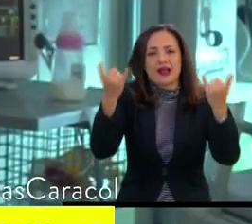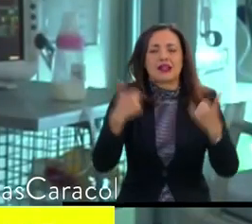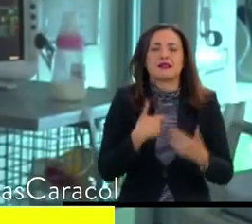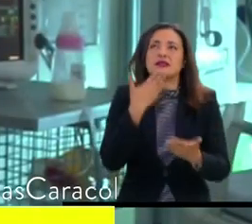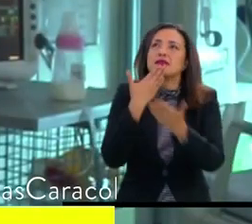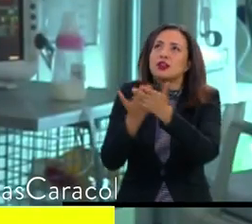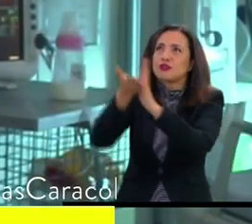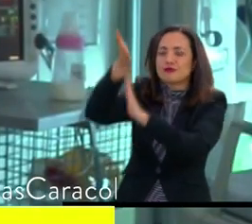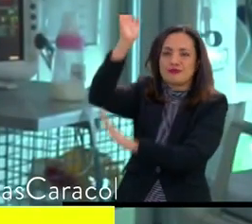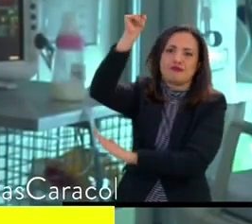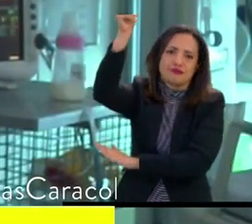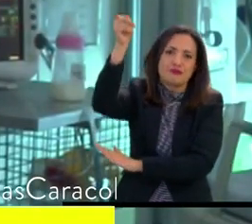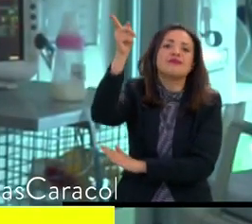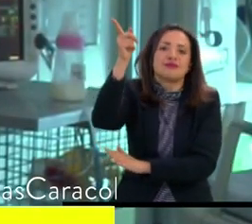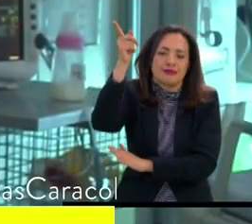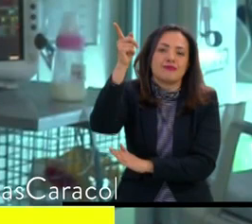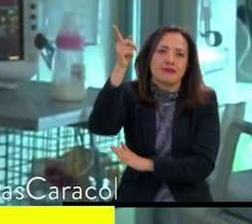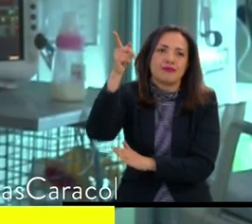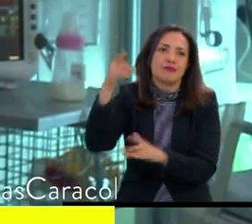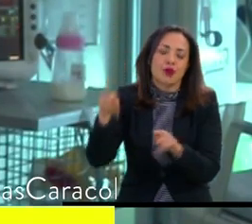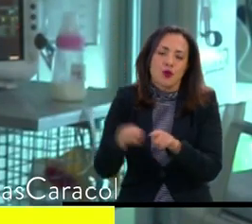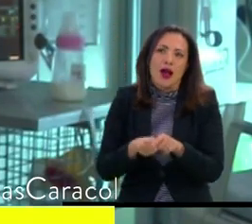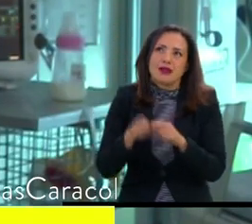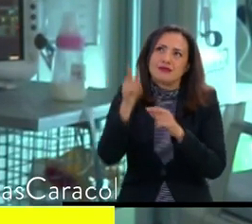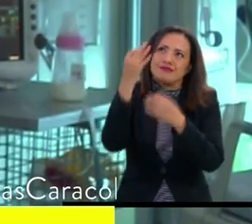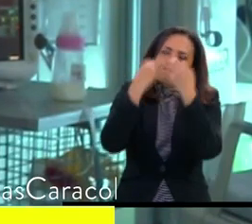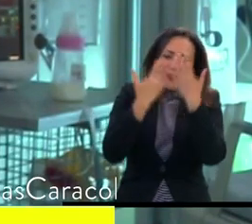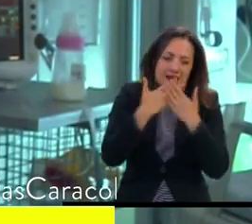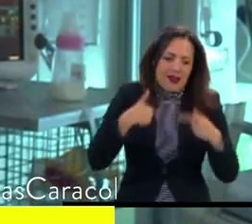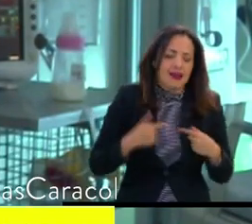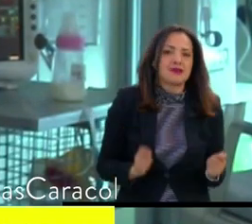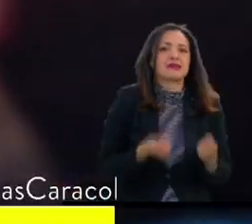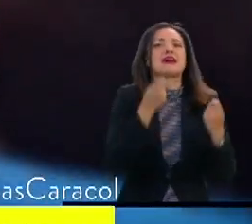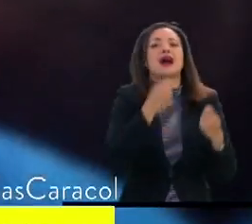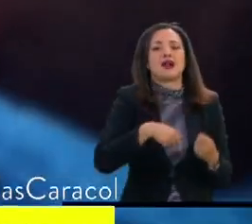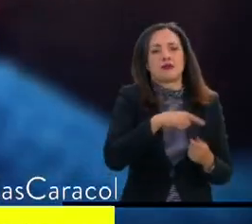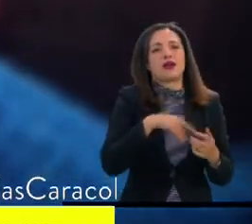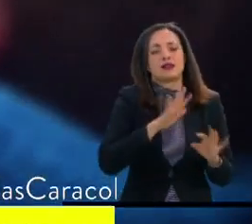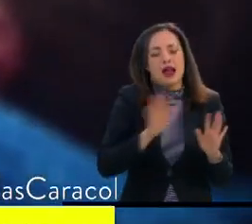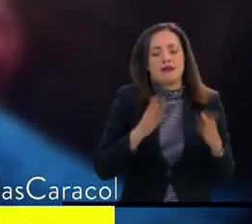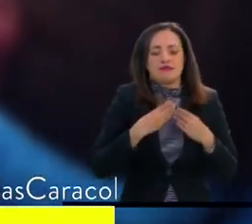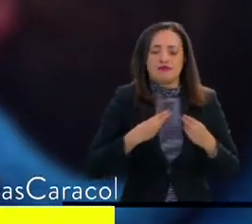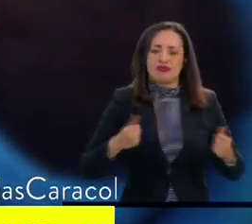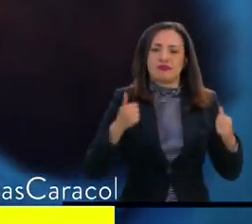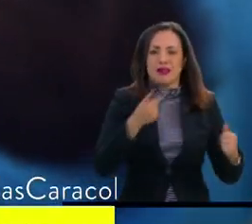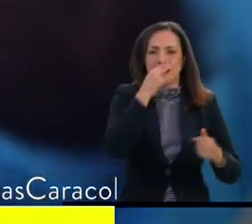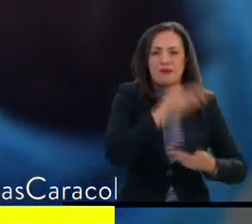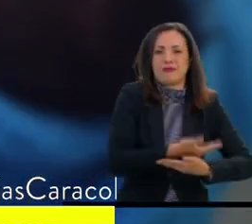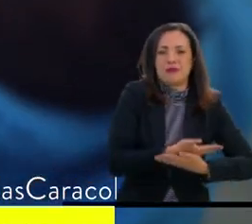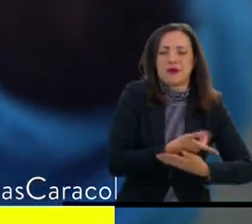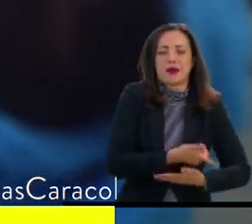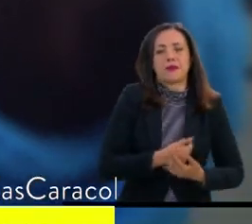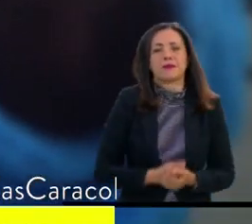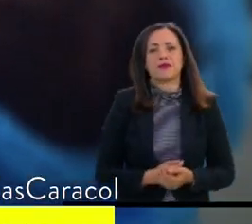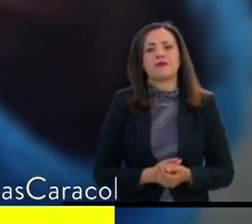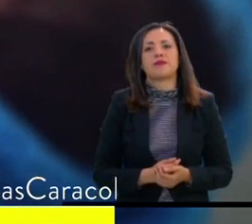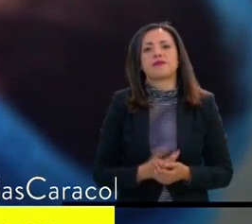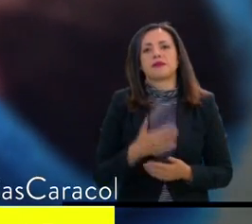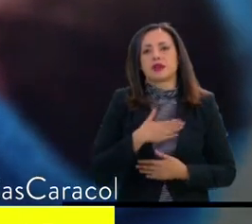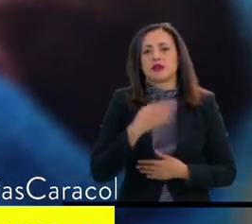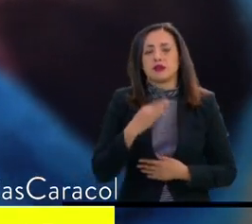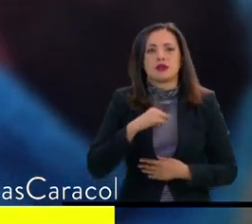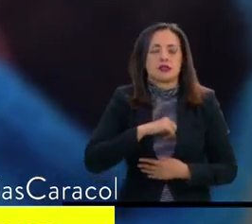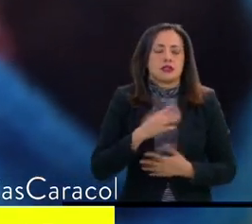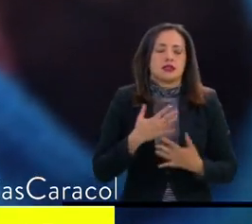por todo lo que hizo por nosotros pettersen y el bebé decirles que me el